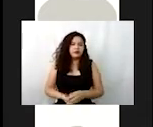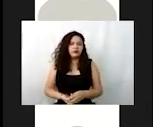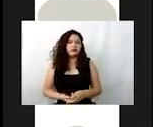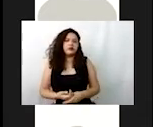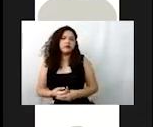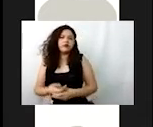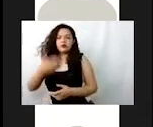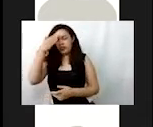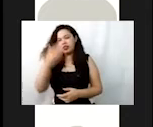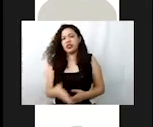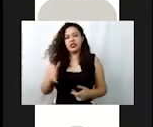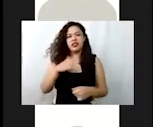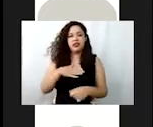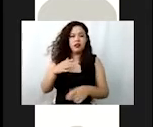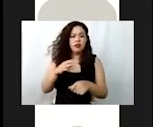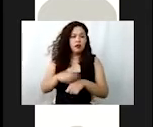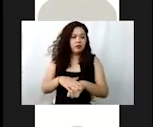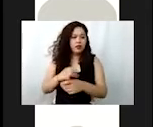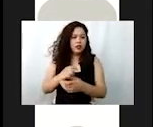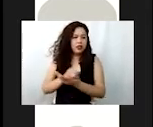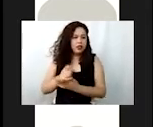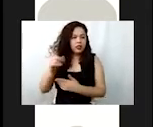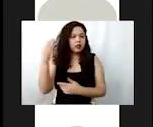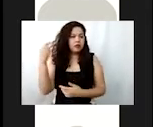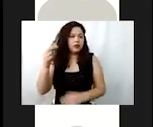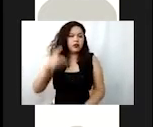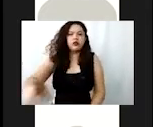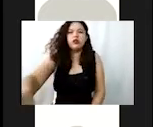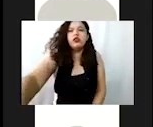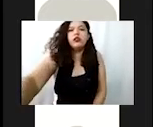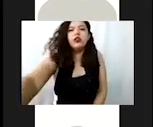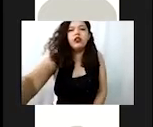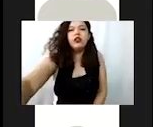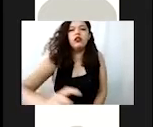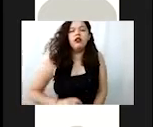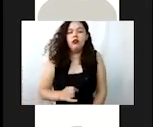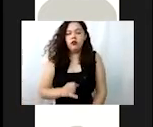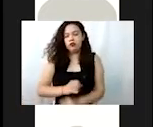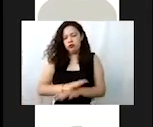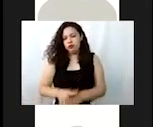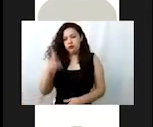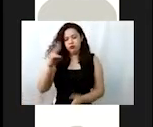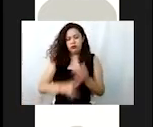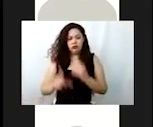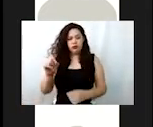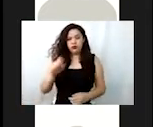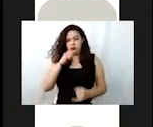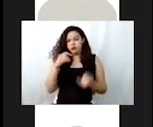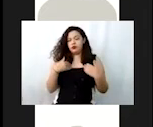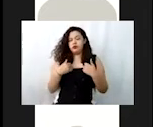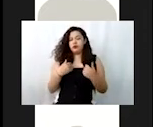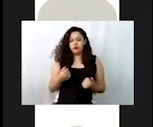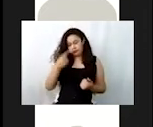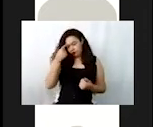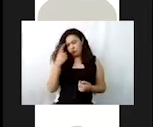Más Decididos en Veracruz. Este es de su informe 2020. También entendiendo que con el